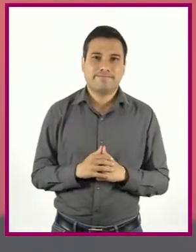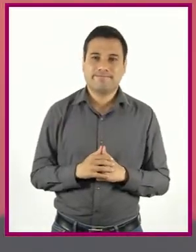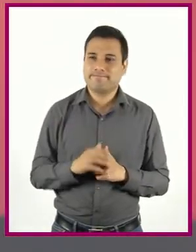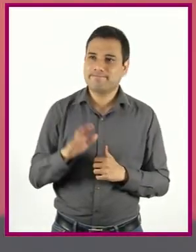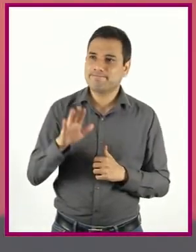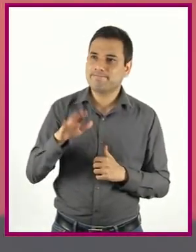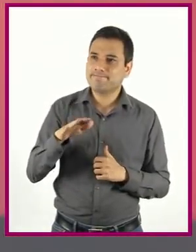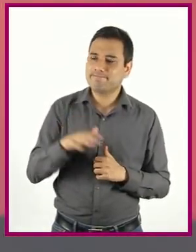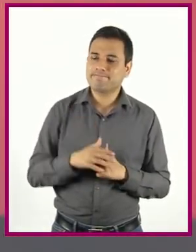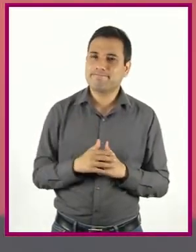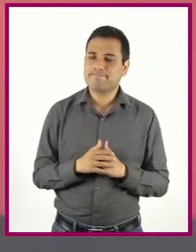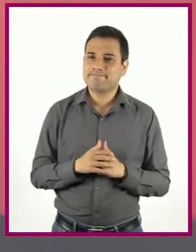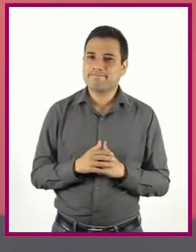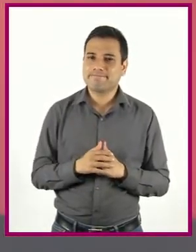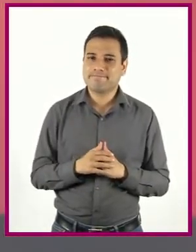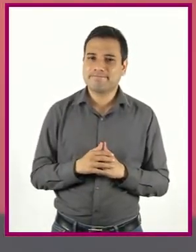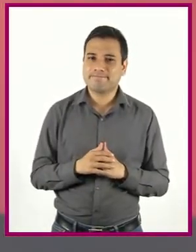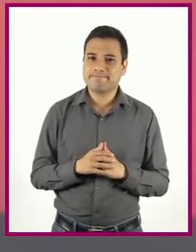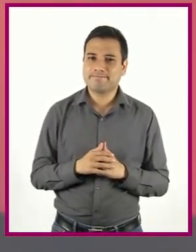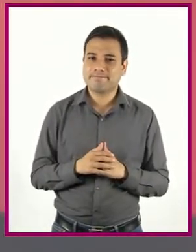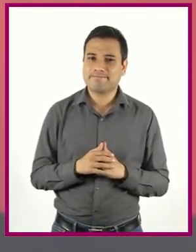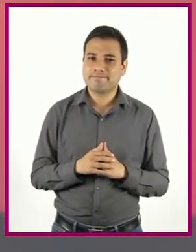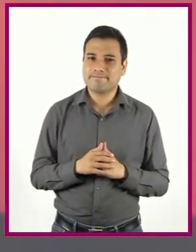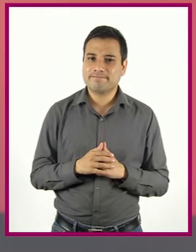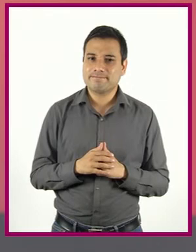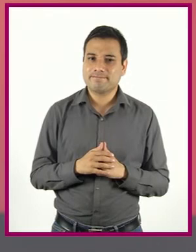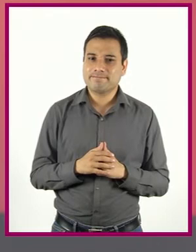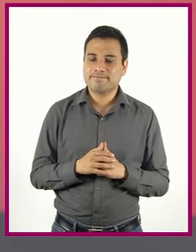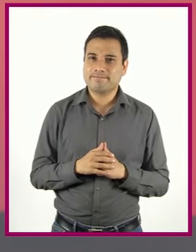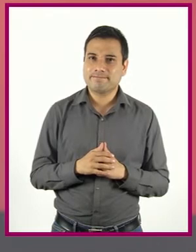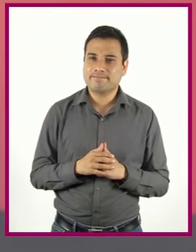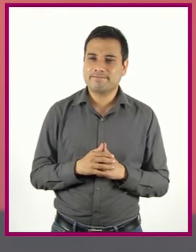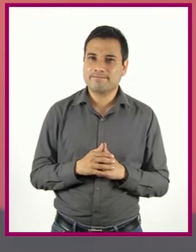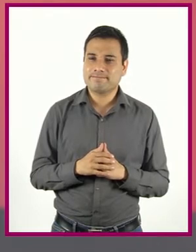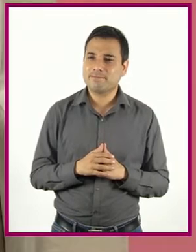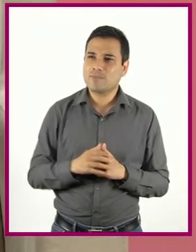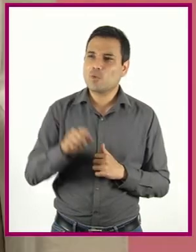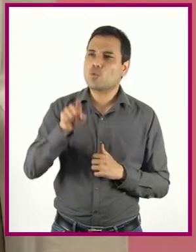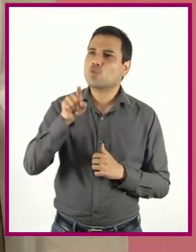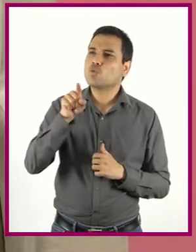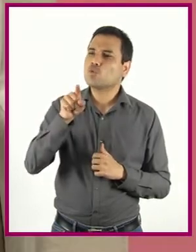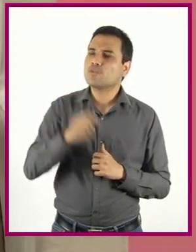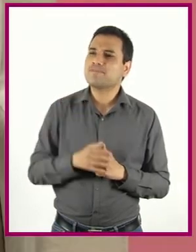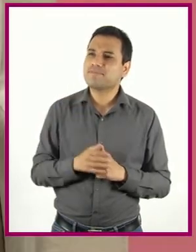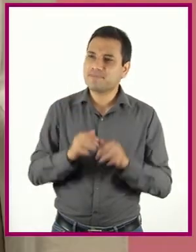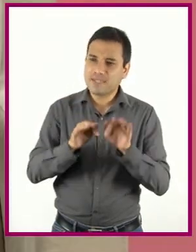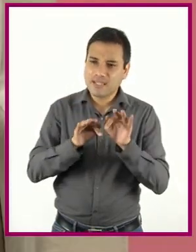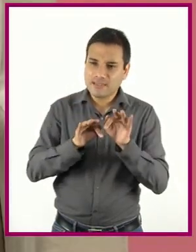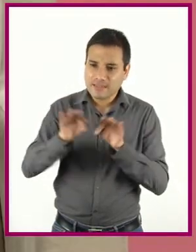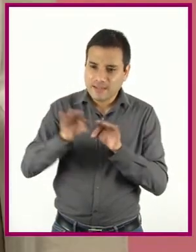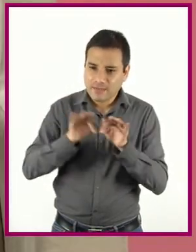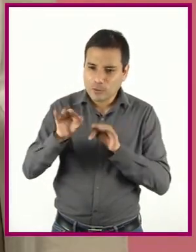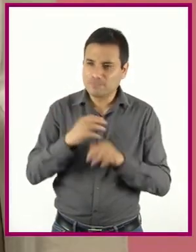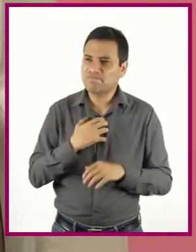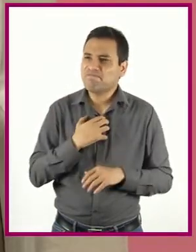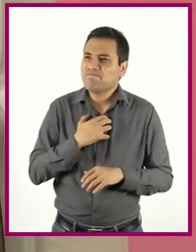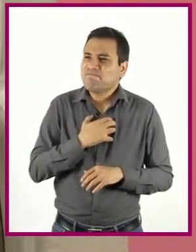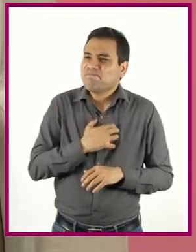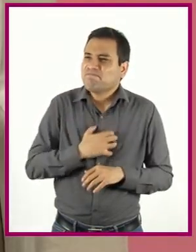Doctora, ¿cuáles son las principales satisfacciones que ha tenido a lo largo de su trayectoria en términos de